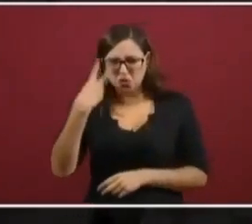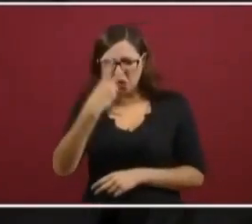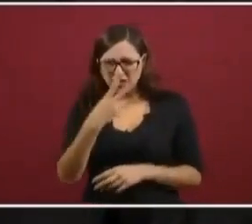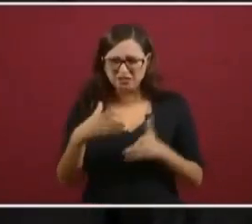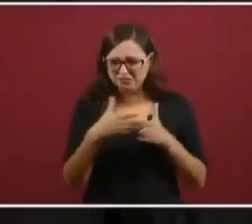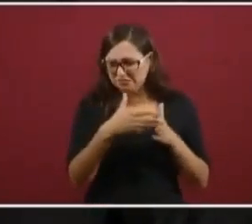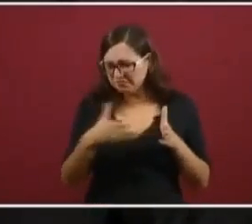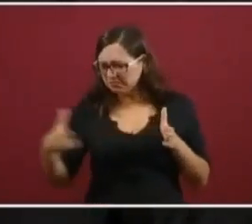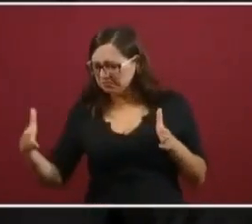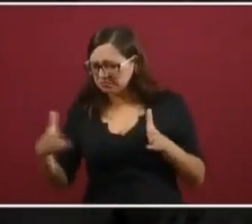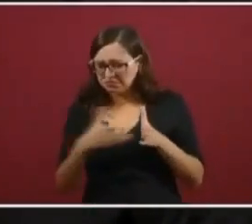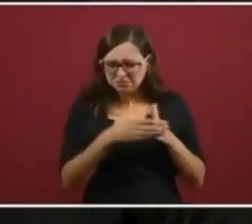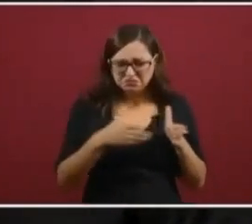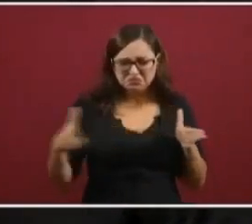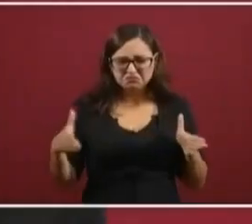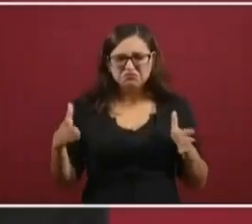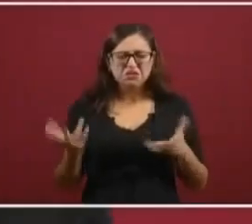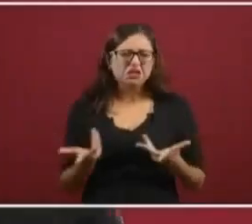réplica